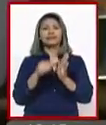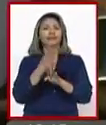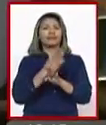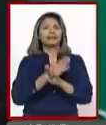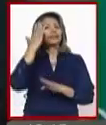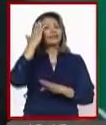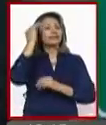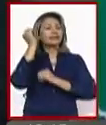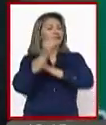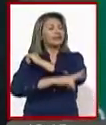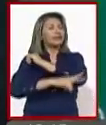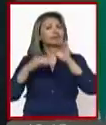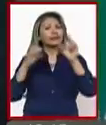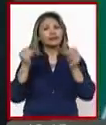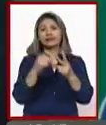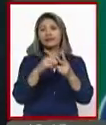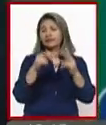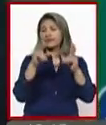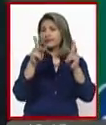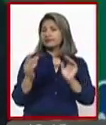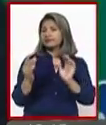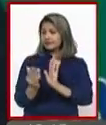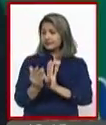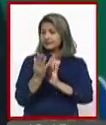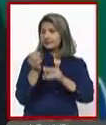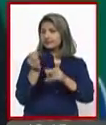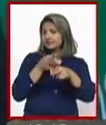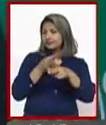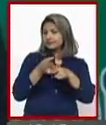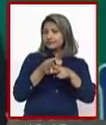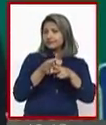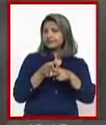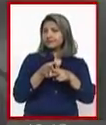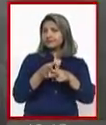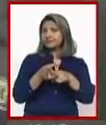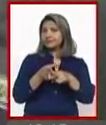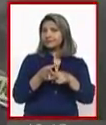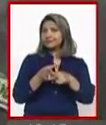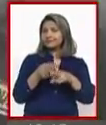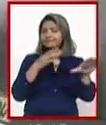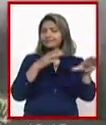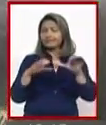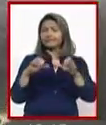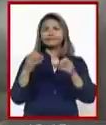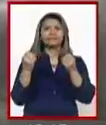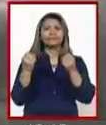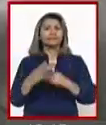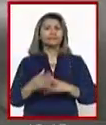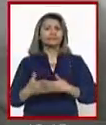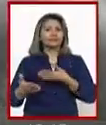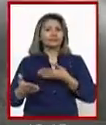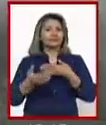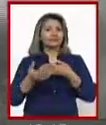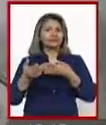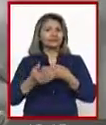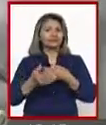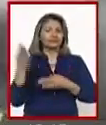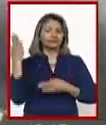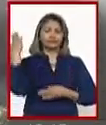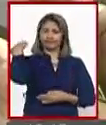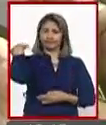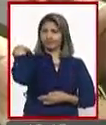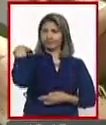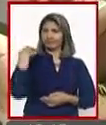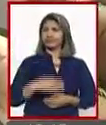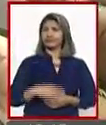robo grabado. Estas dos personas se habrían acercado y con un arma punzo cortante le habrían ocasionado una lesión a la altura de la espalda en la parte